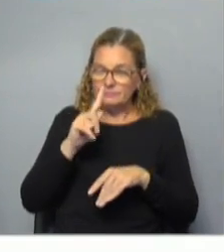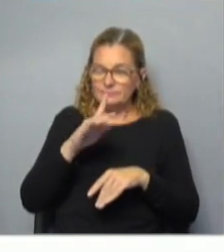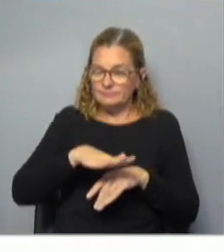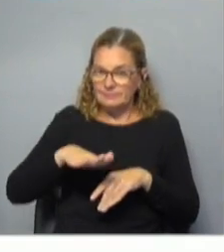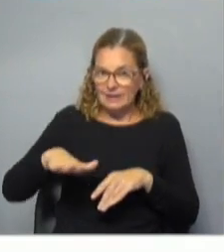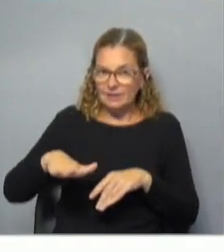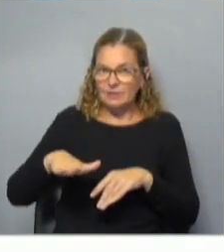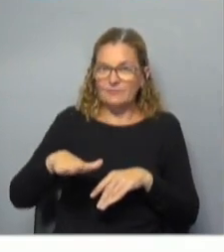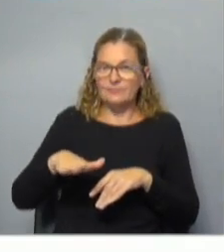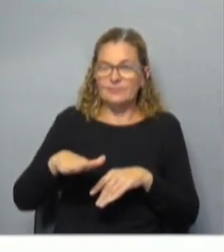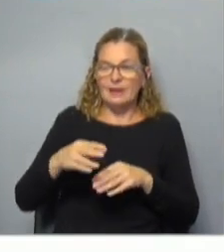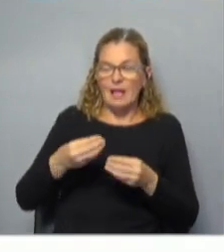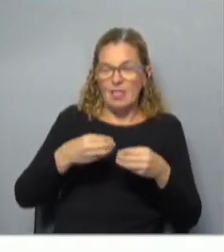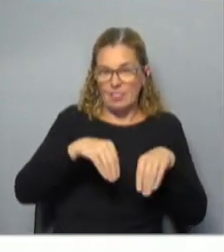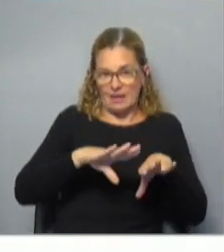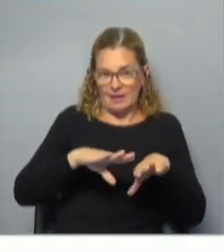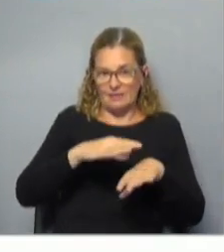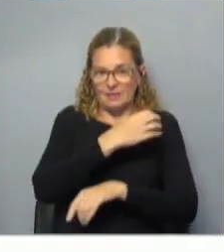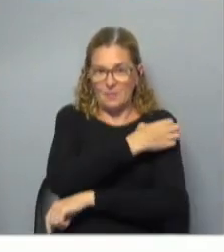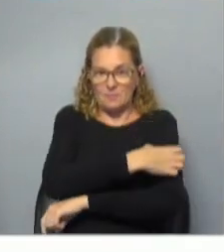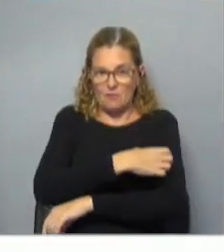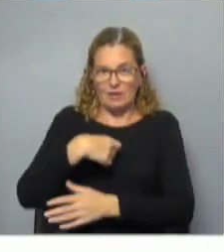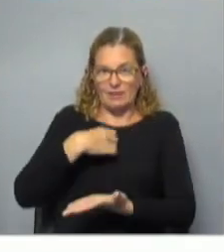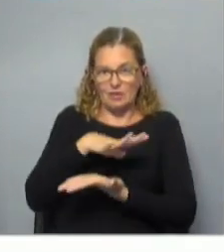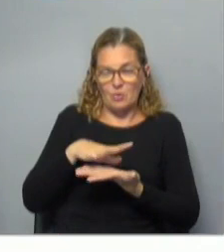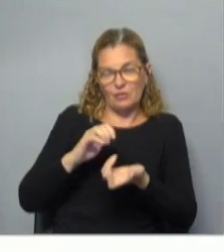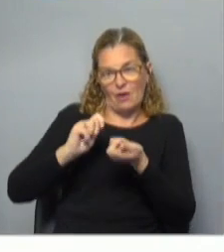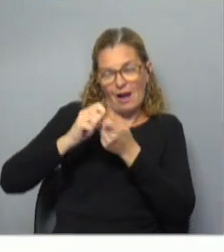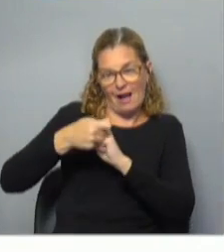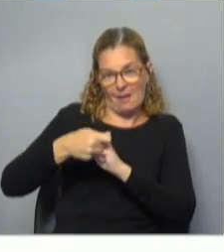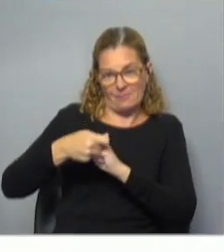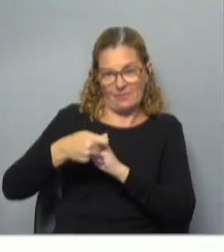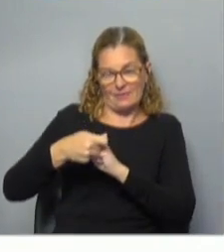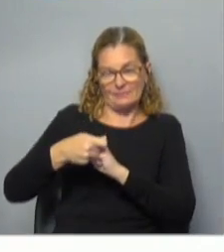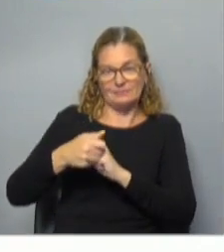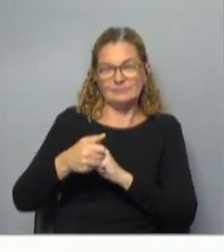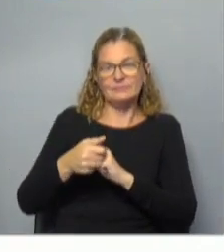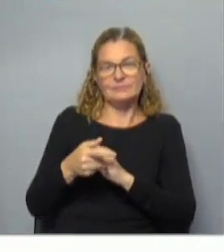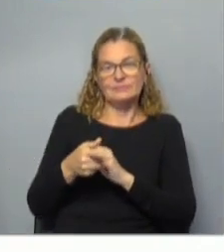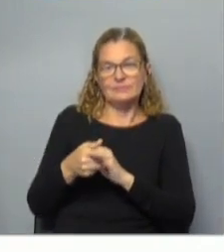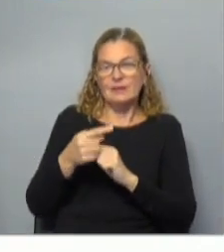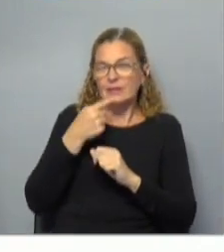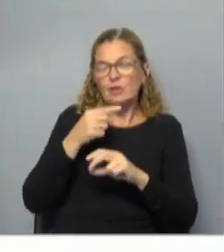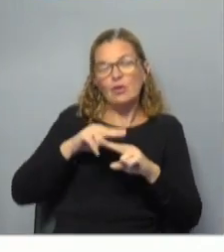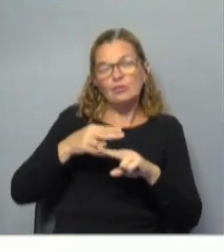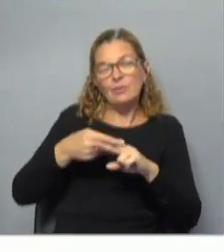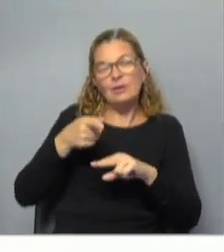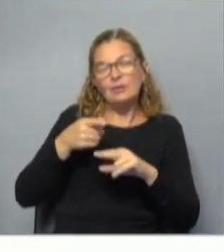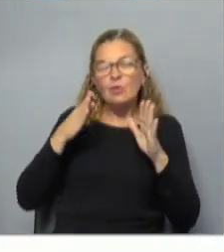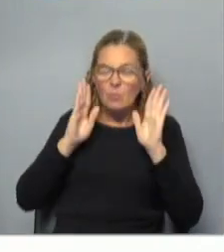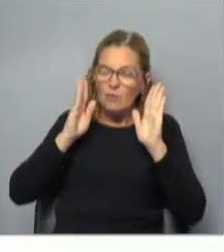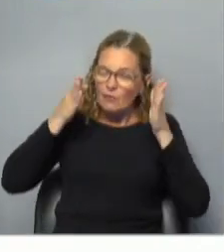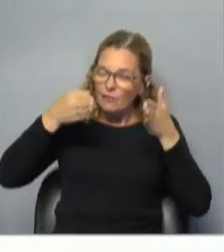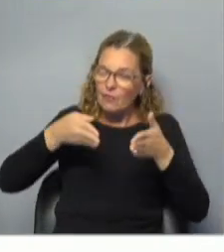que dejan de estar en esa situación vulnerable de pobreza y reitero esto es un foco